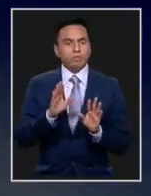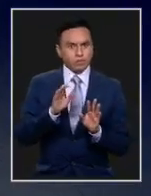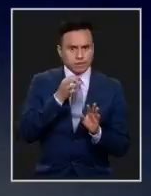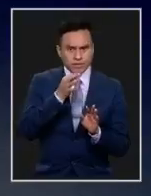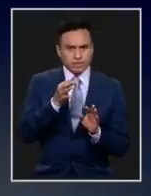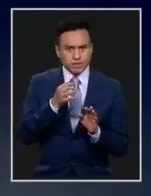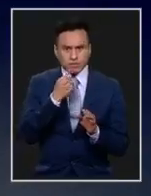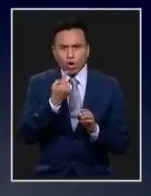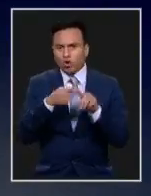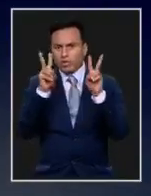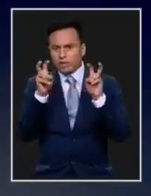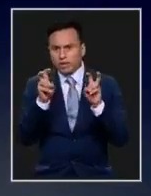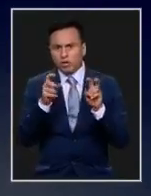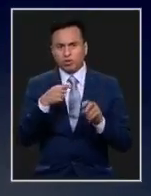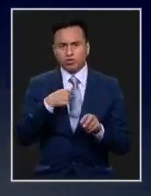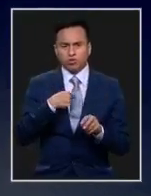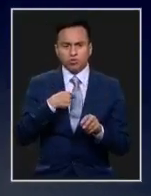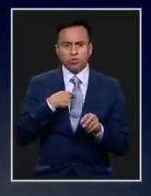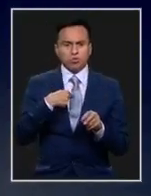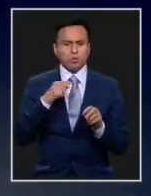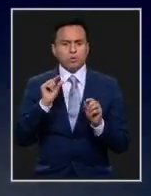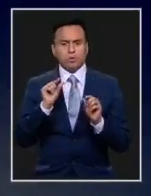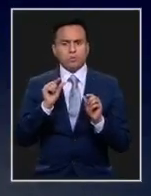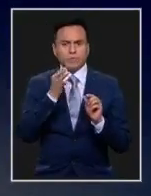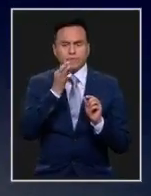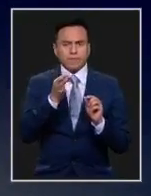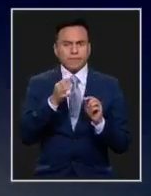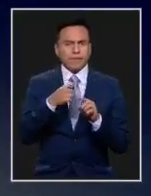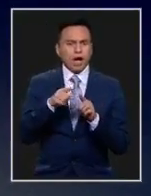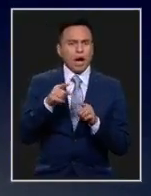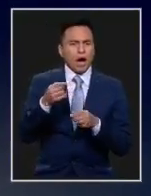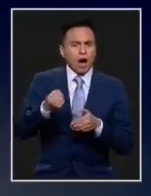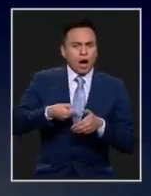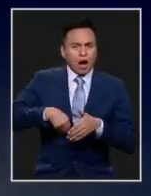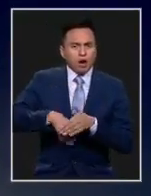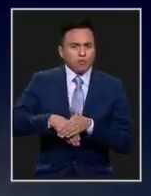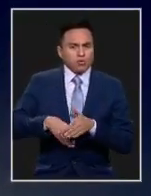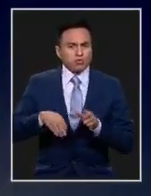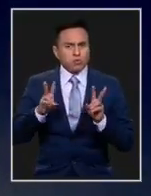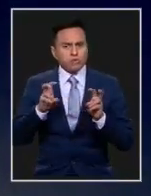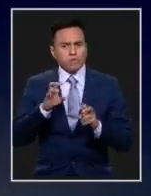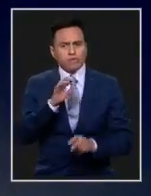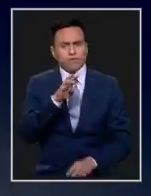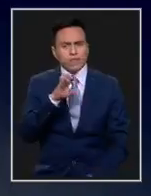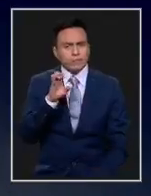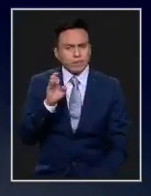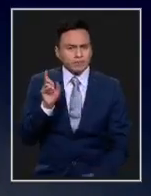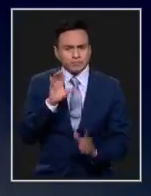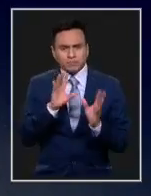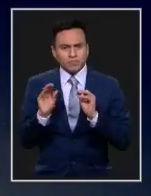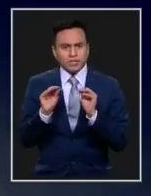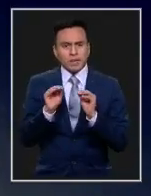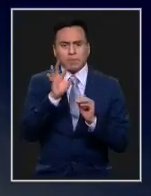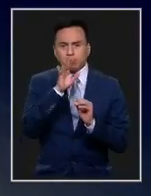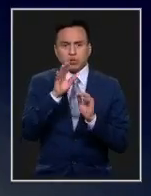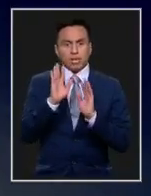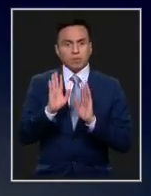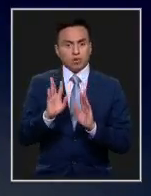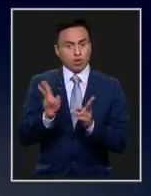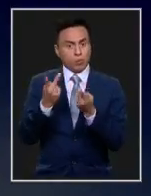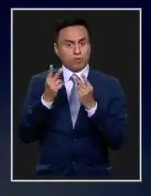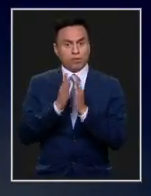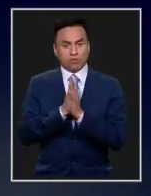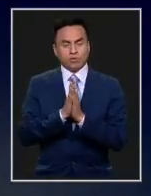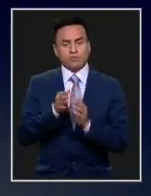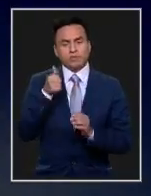colación pero por otro tema dice yo no jugaría en el caso de aborto felipe al castell y prevenidos listados señor los minutos espero que se recuperen